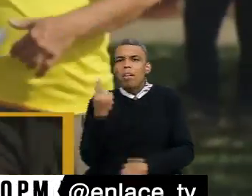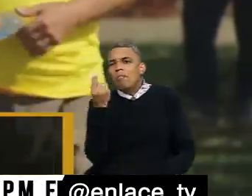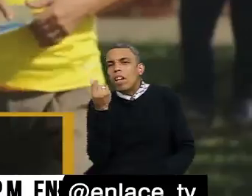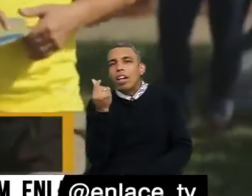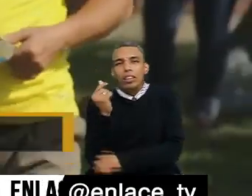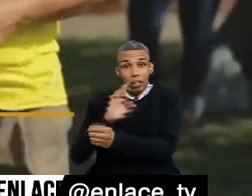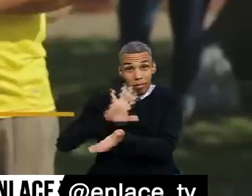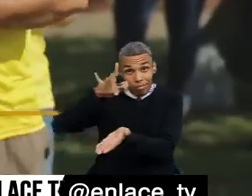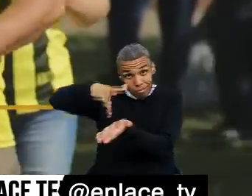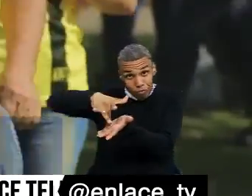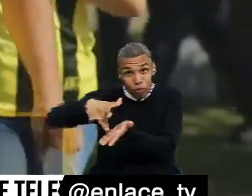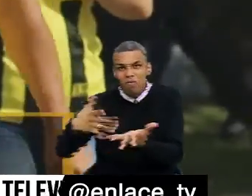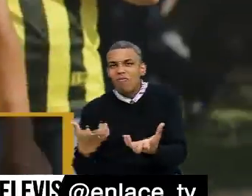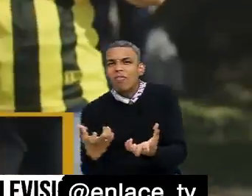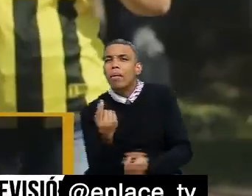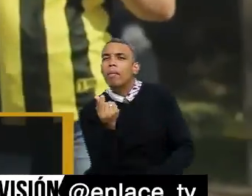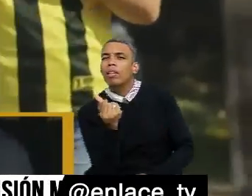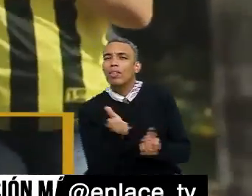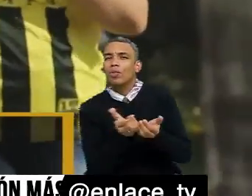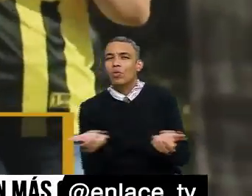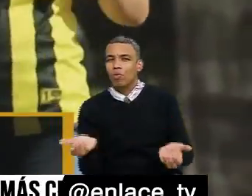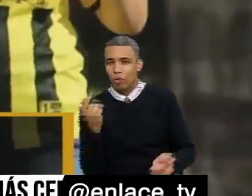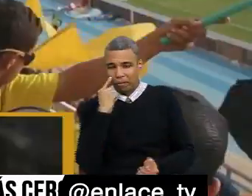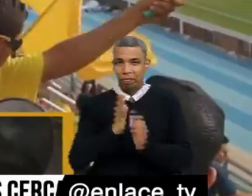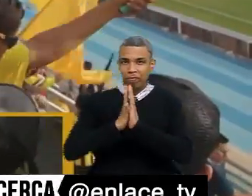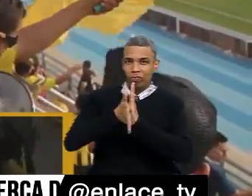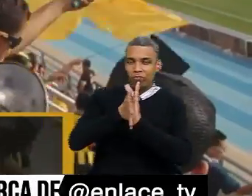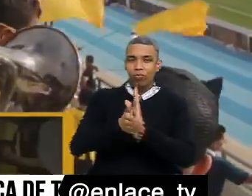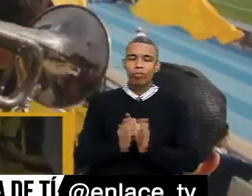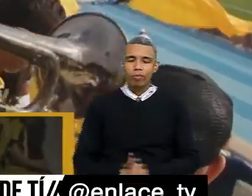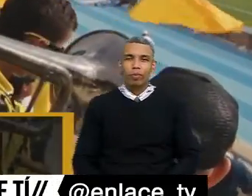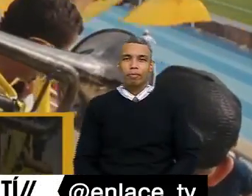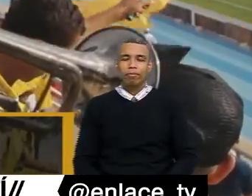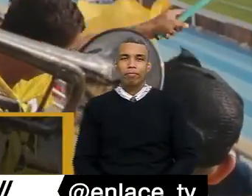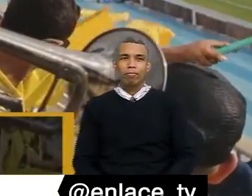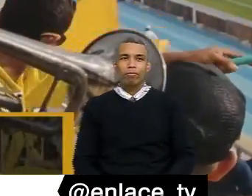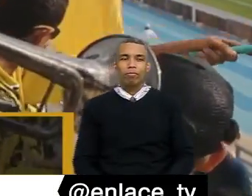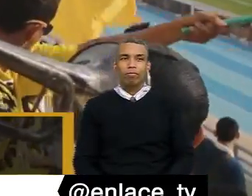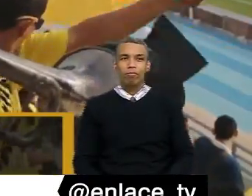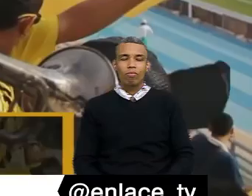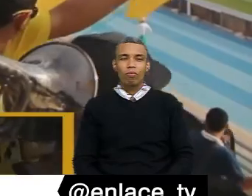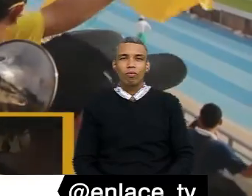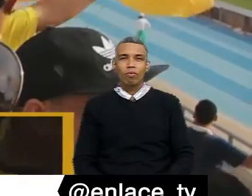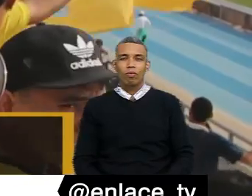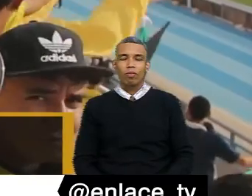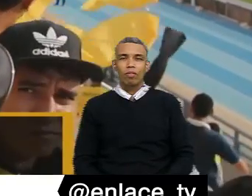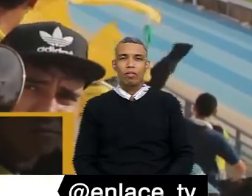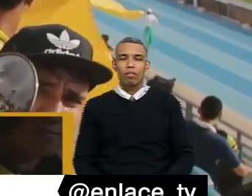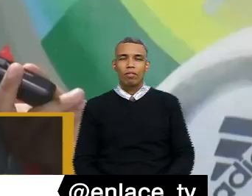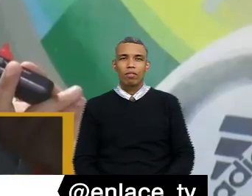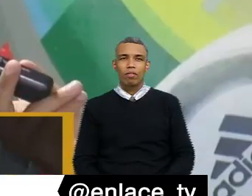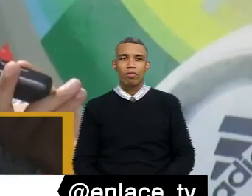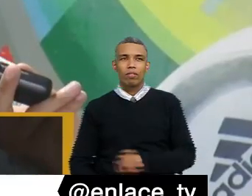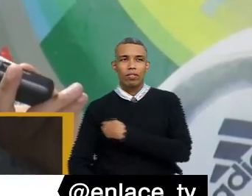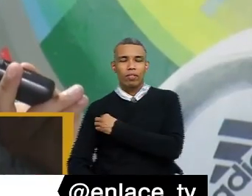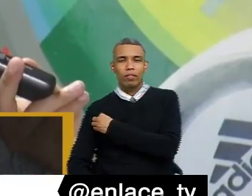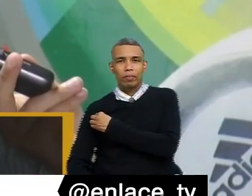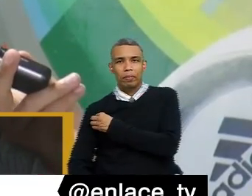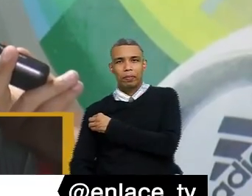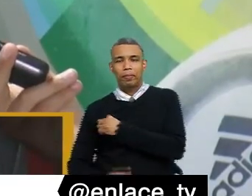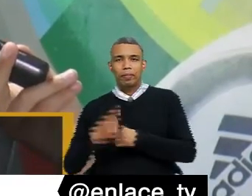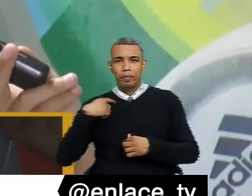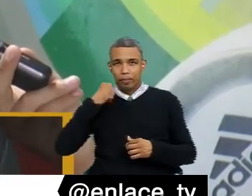para la primera fecha de la Liga Águila 2, en la cual recibirá a Atlético Nacional en el Estadio Daniel Villa Zapata. Vamos a empezar mañana